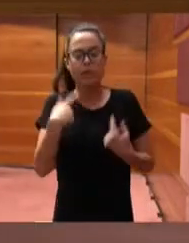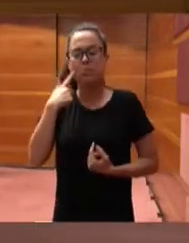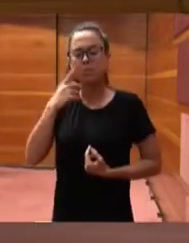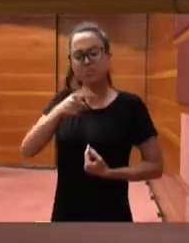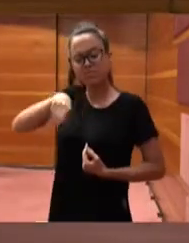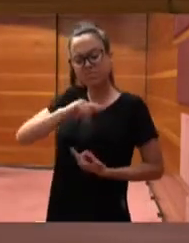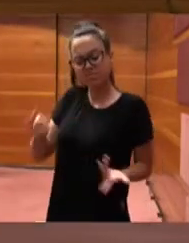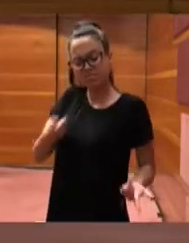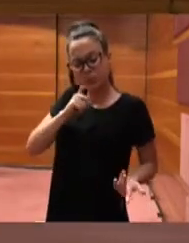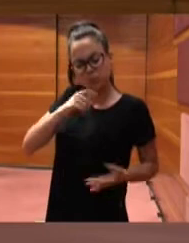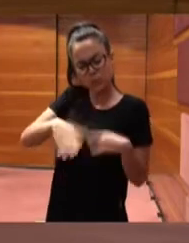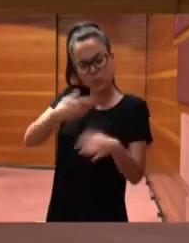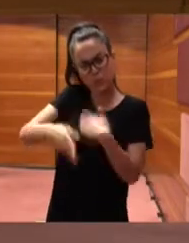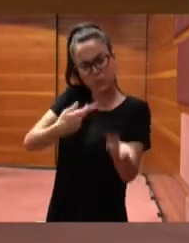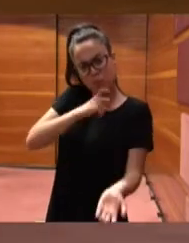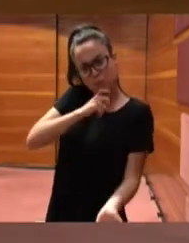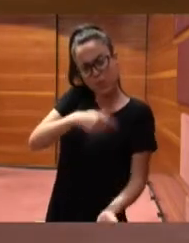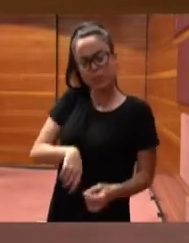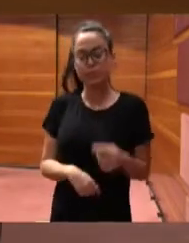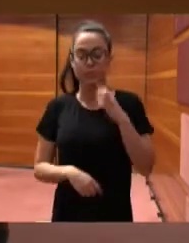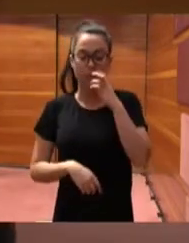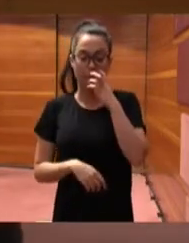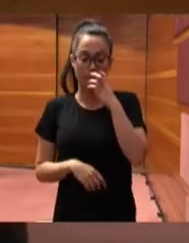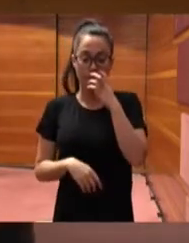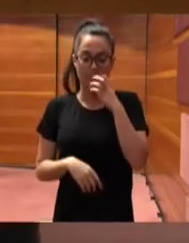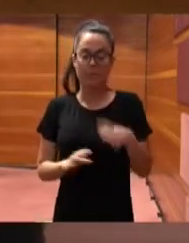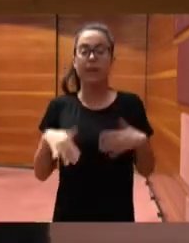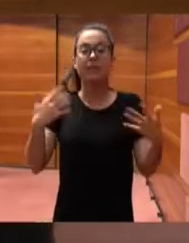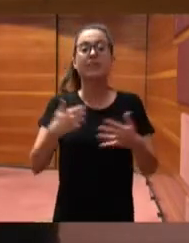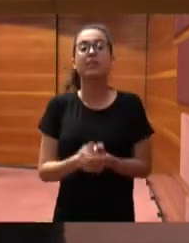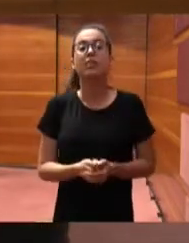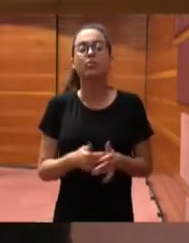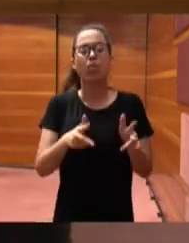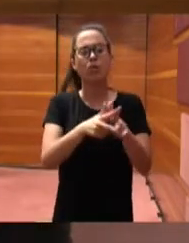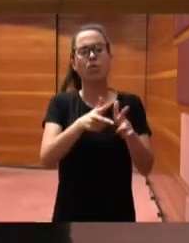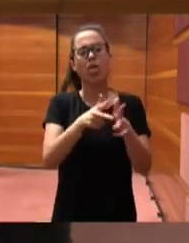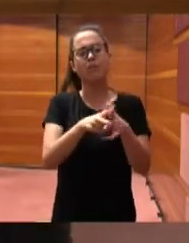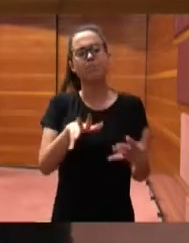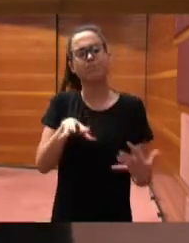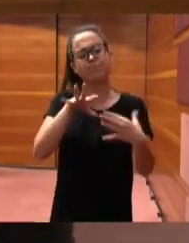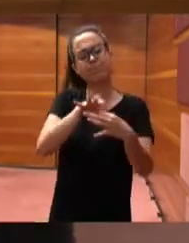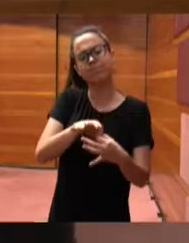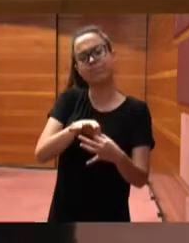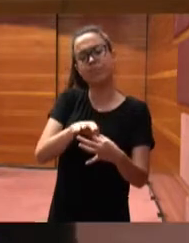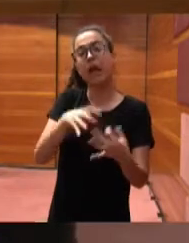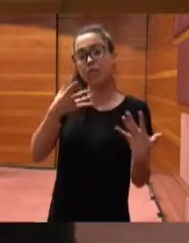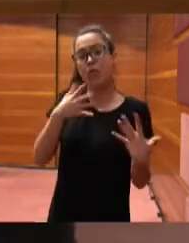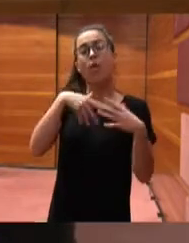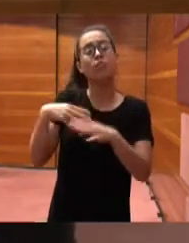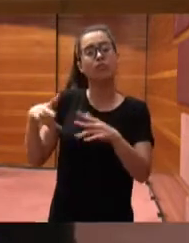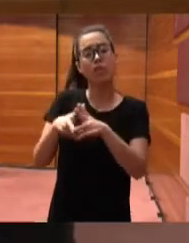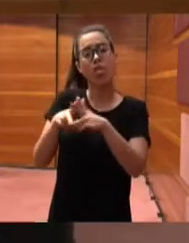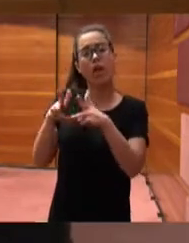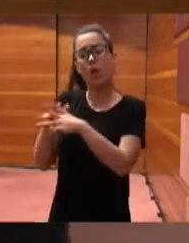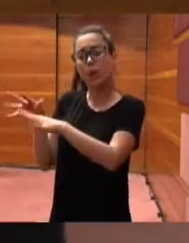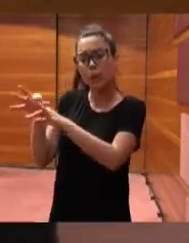podemos devolver, ¿no? Por lo tanto, esa tarea de juntar a la ciudadanía y reflexionar con ellos y por el camino aprender ellos y nosotros, yo me pongo en